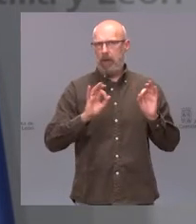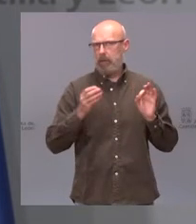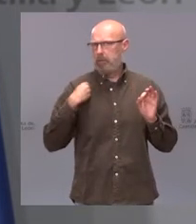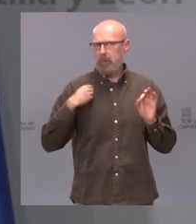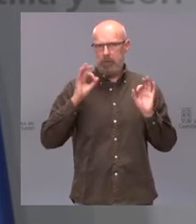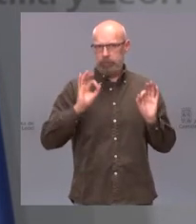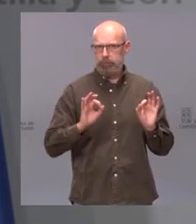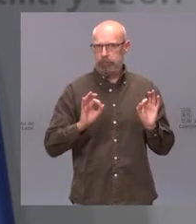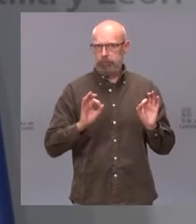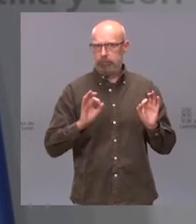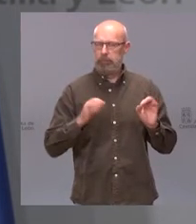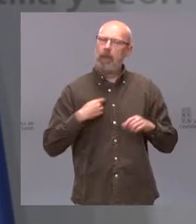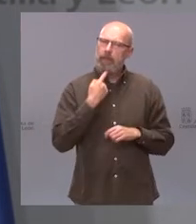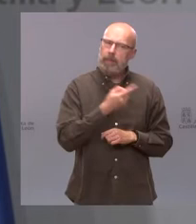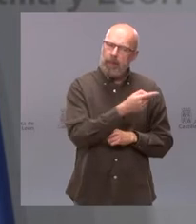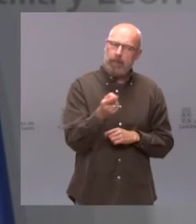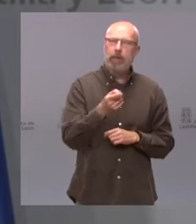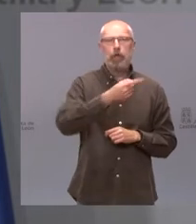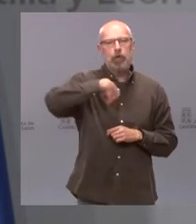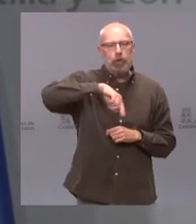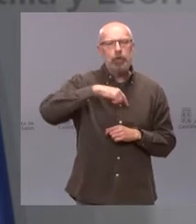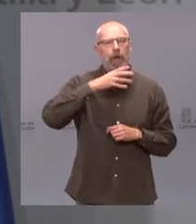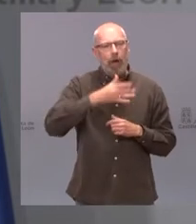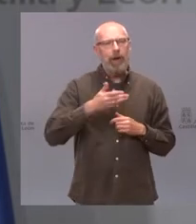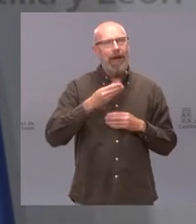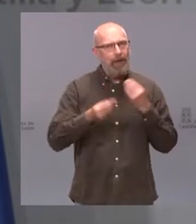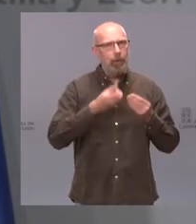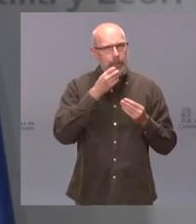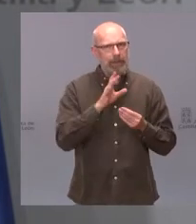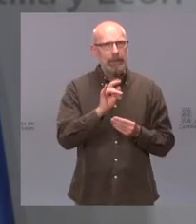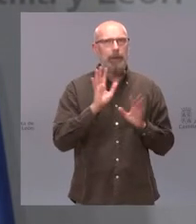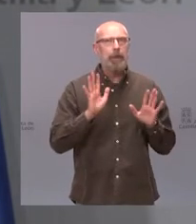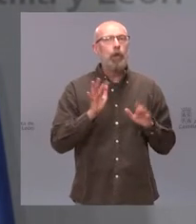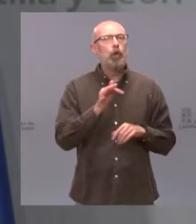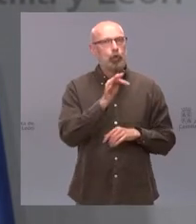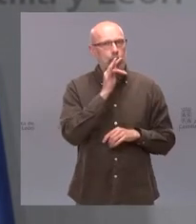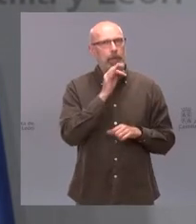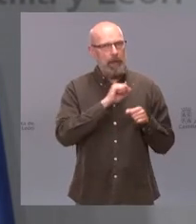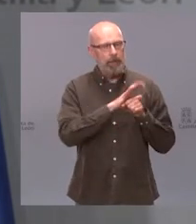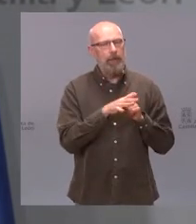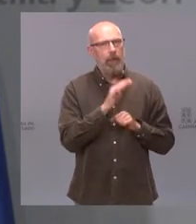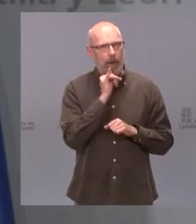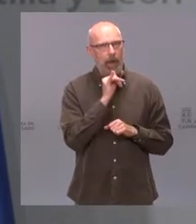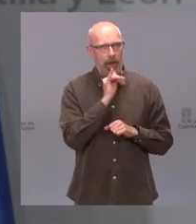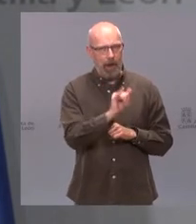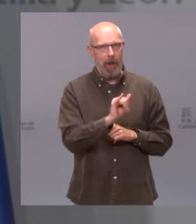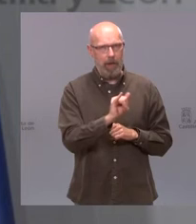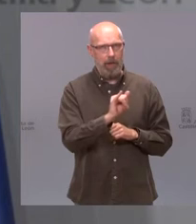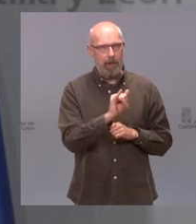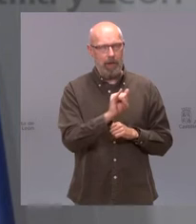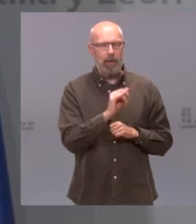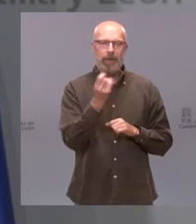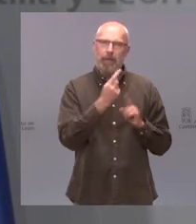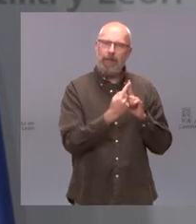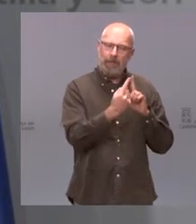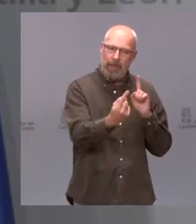Queremos decirle a nuestra población, estamos yendo bien, las cosas van bien, pero aún estamos en la pandemia y aún necesitamos mantener la distancia